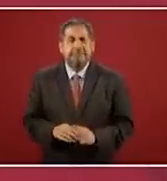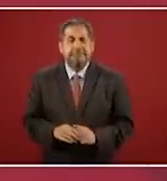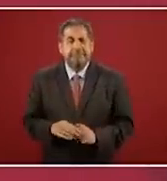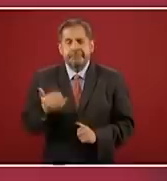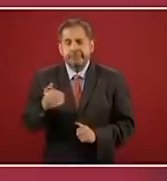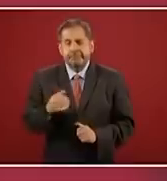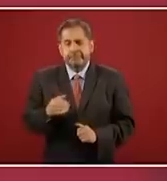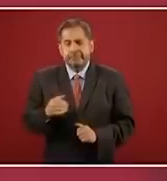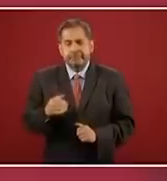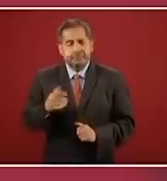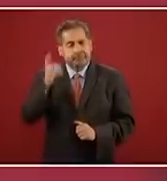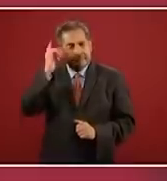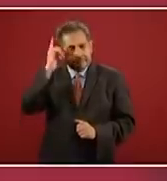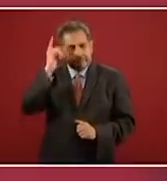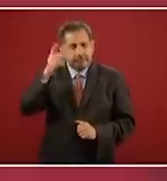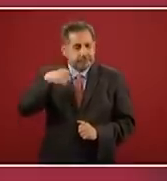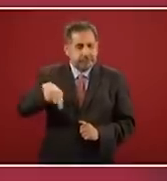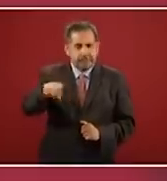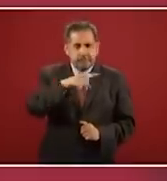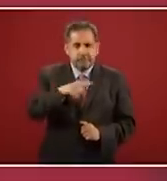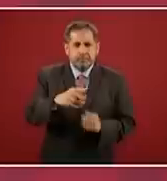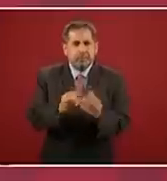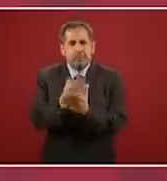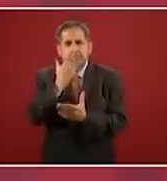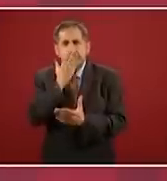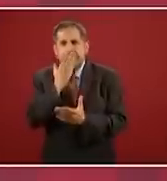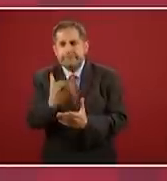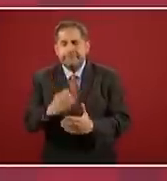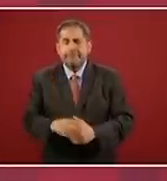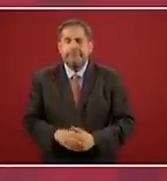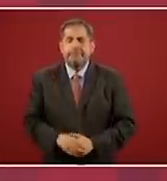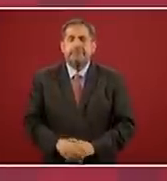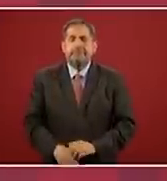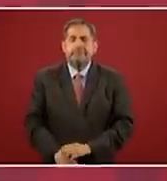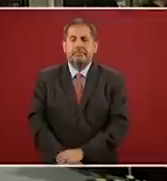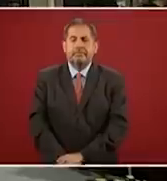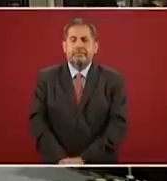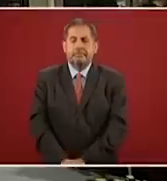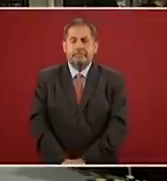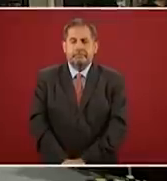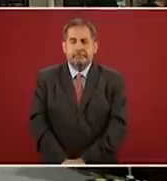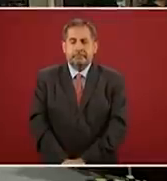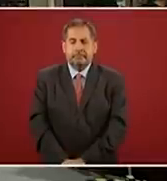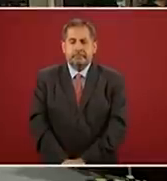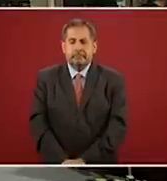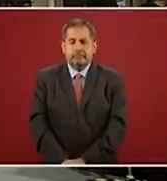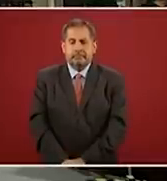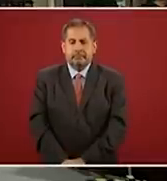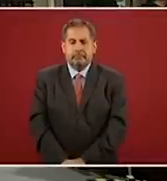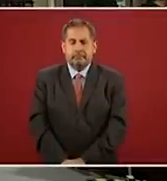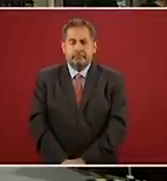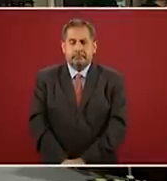y desear que salgan bien las cosas. Presente un tema de migrantes, por favor.